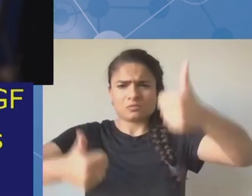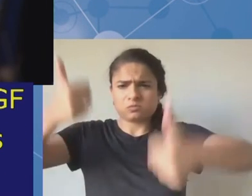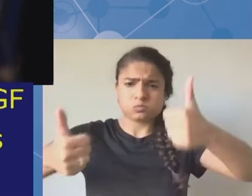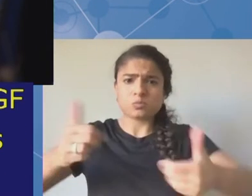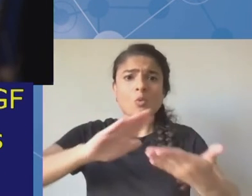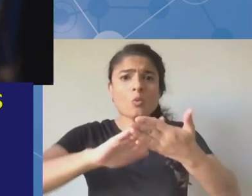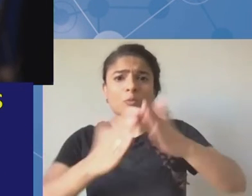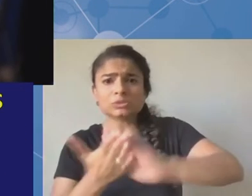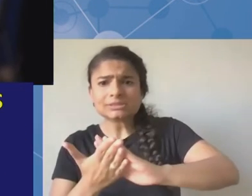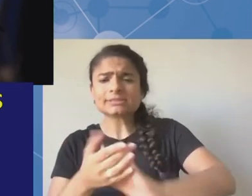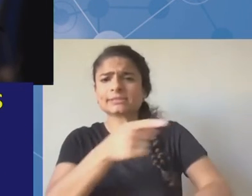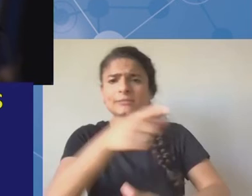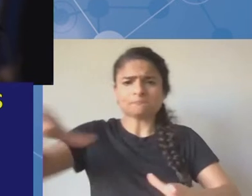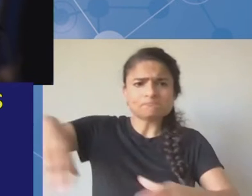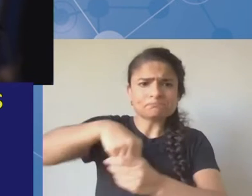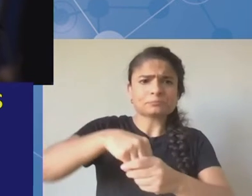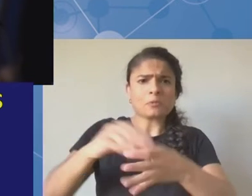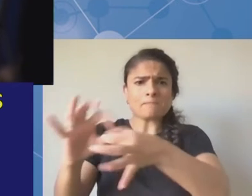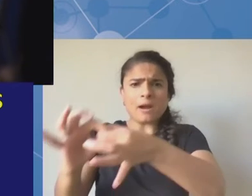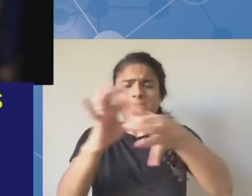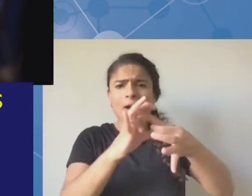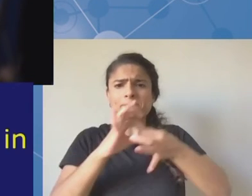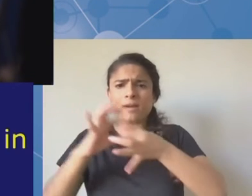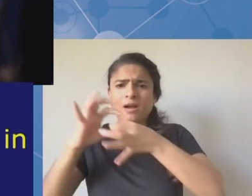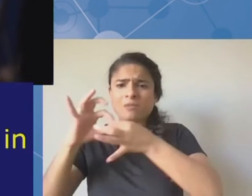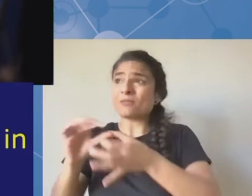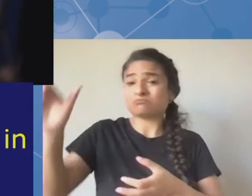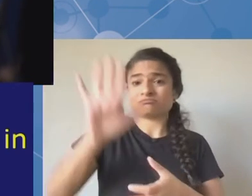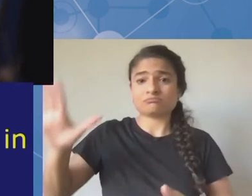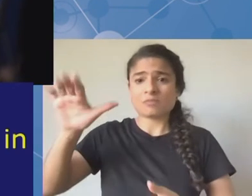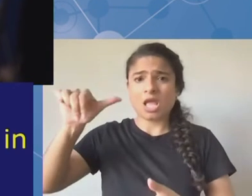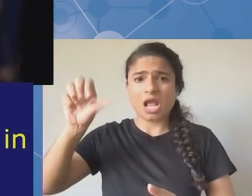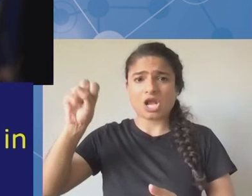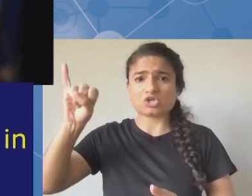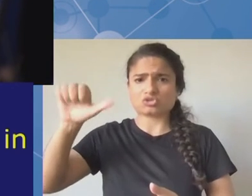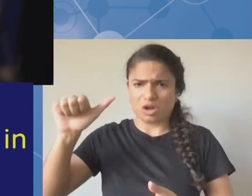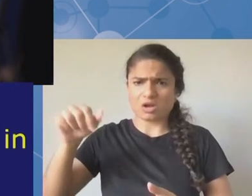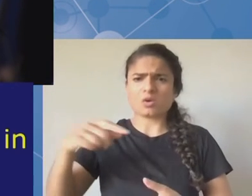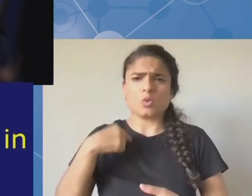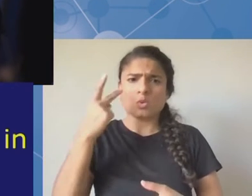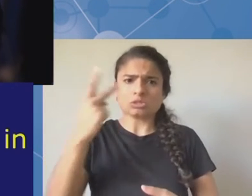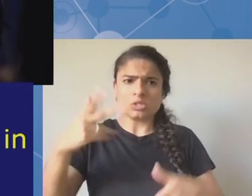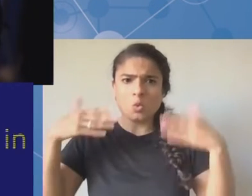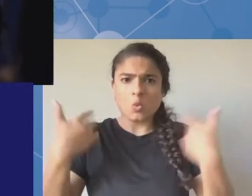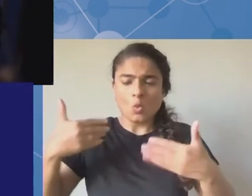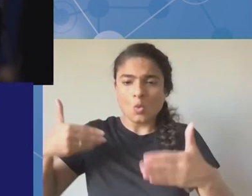cumbre desde Asia y el Pacífico. Sé que esto es muy difícil,